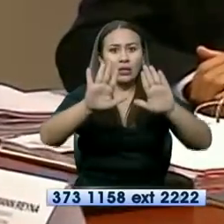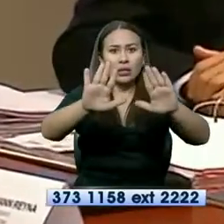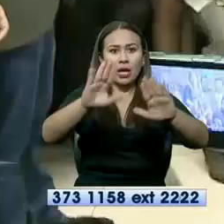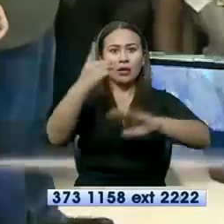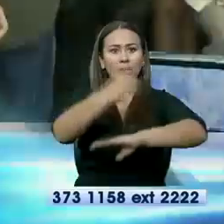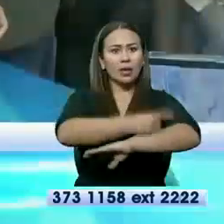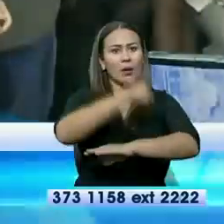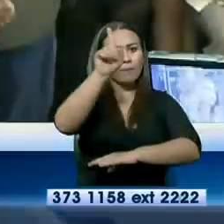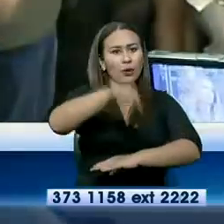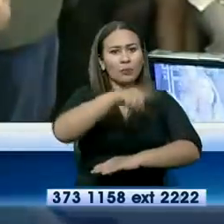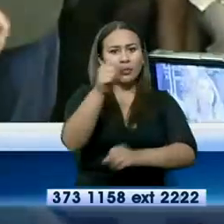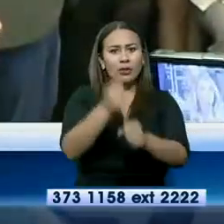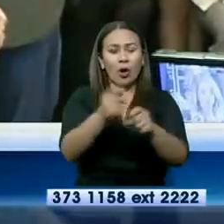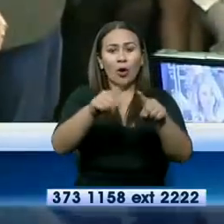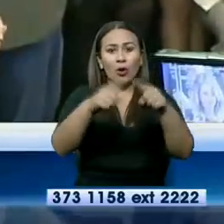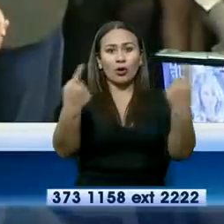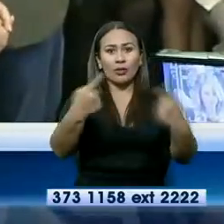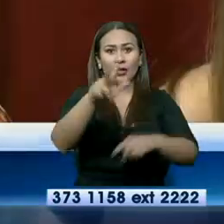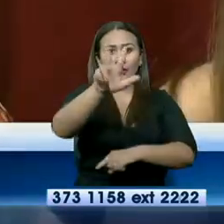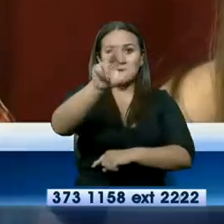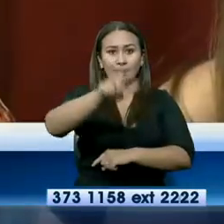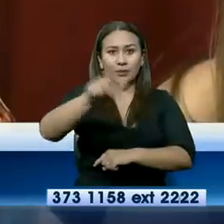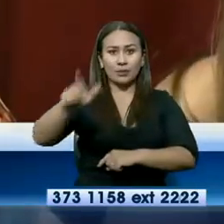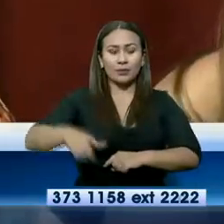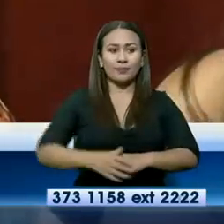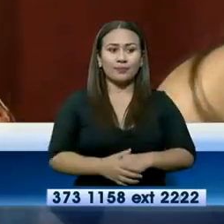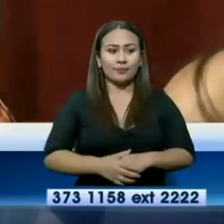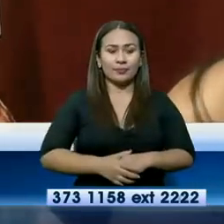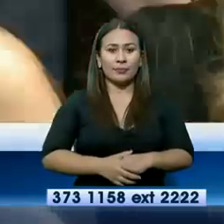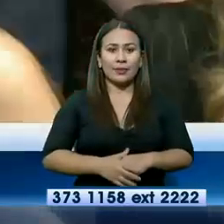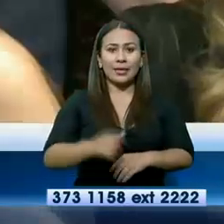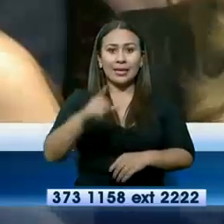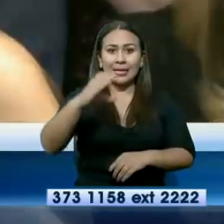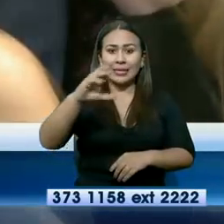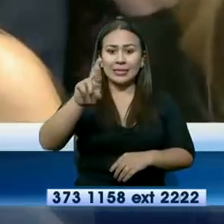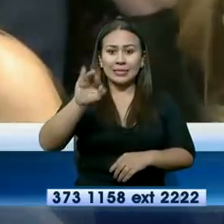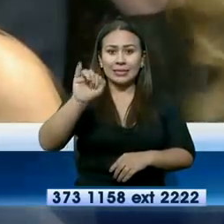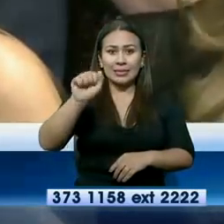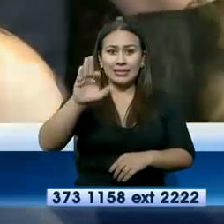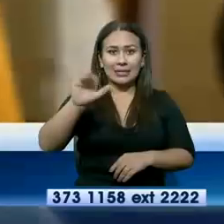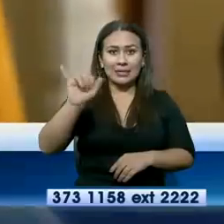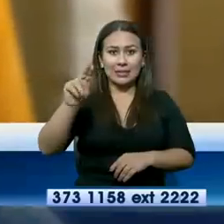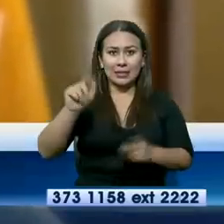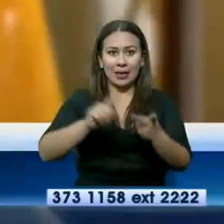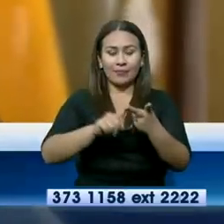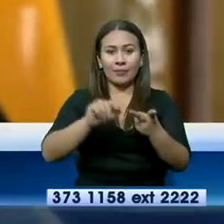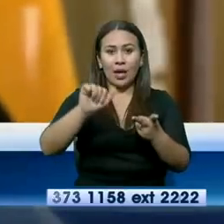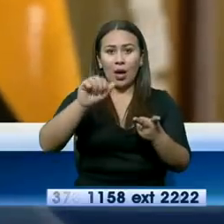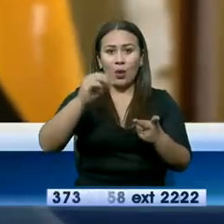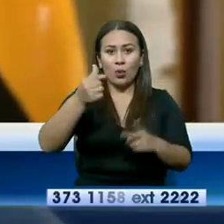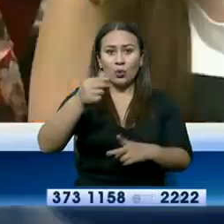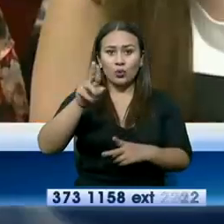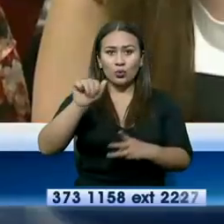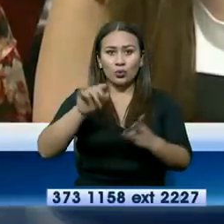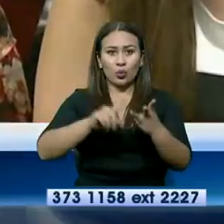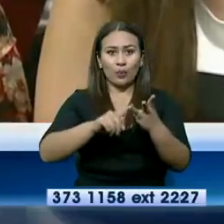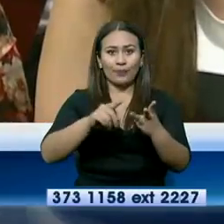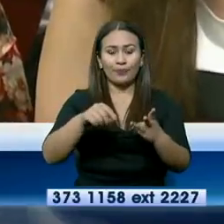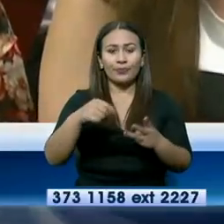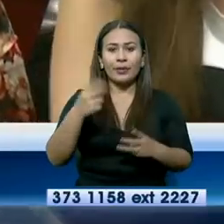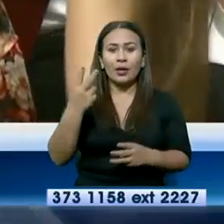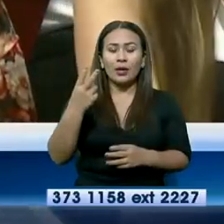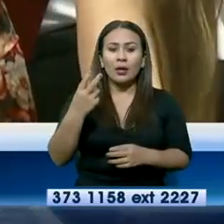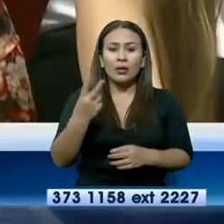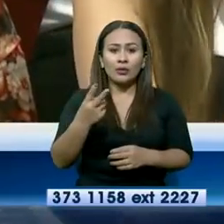suspensión en contra de tres legisladores, las opositoras Cristina Reyes y Ana Galarza y el oficialista Augusto Espinosa. En los dos primeros